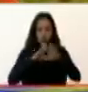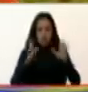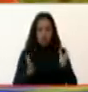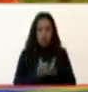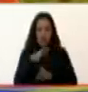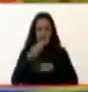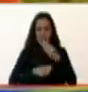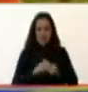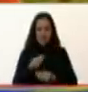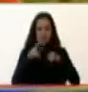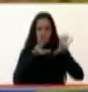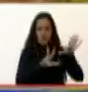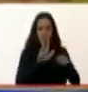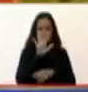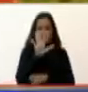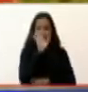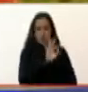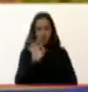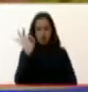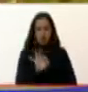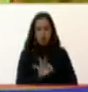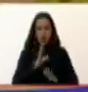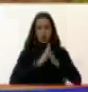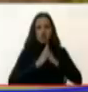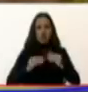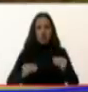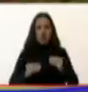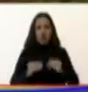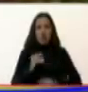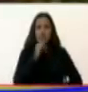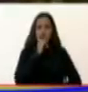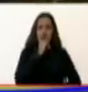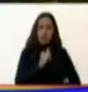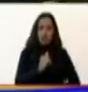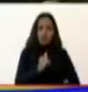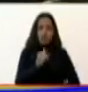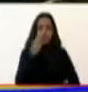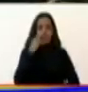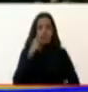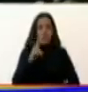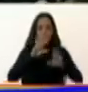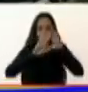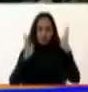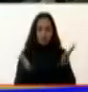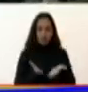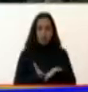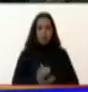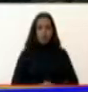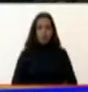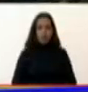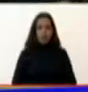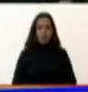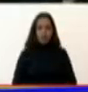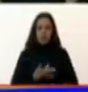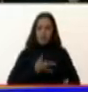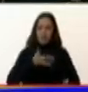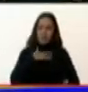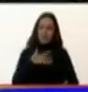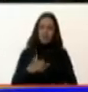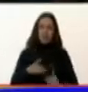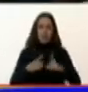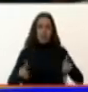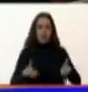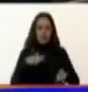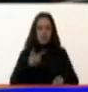producen el 85% de todas las noticias que se ven en todo el mundo. ¿Qué clase de democracia se